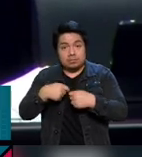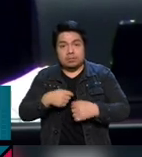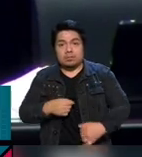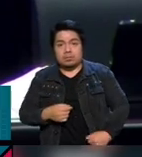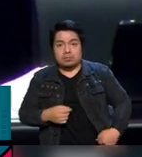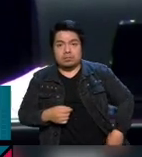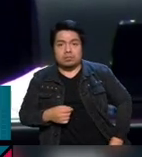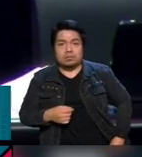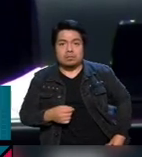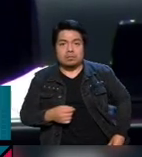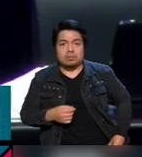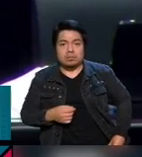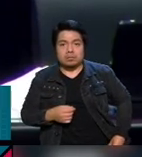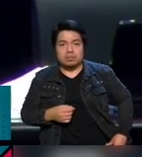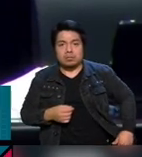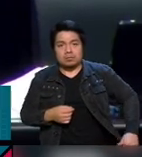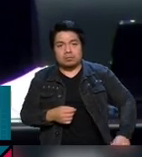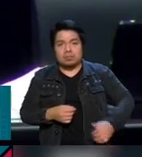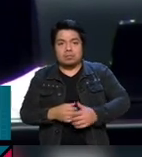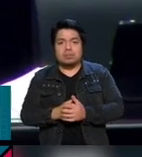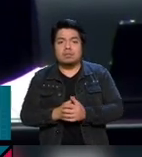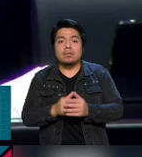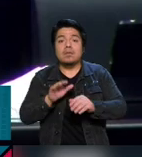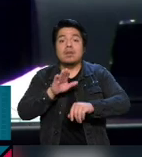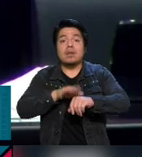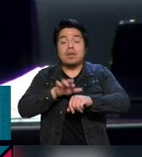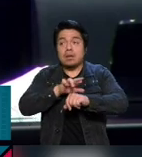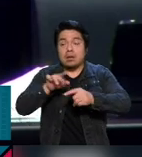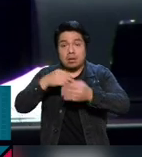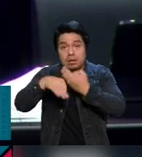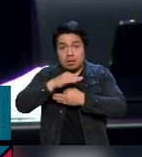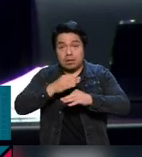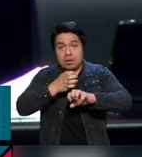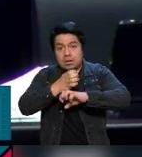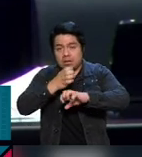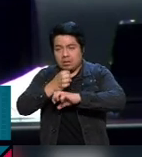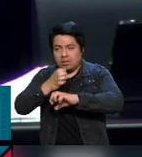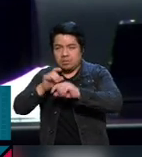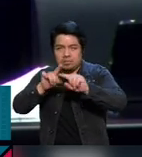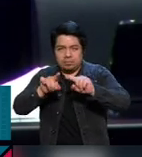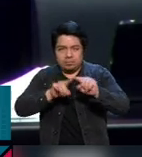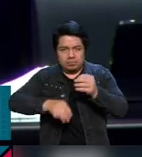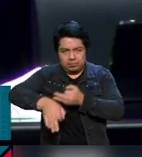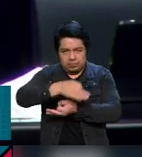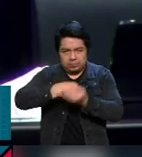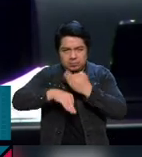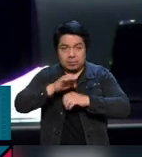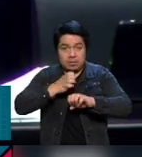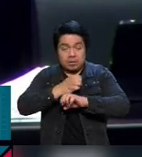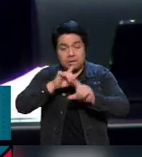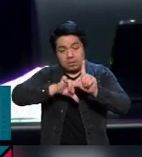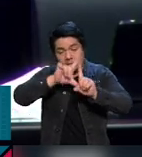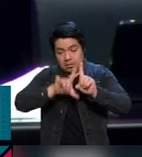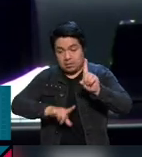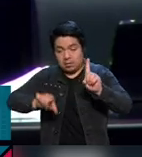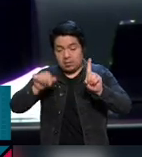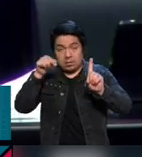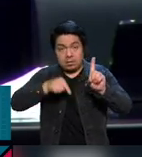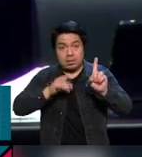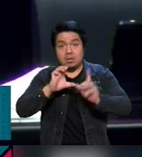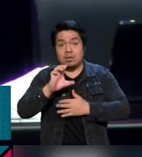Mexicanos y previa aprobación de la mayoría de las honorables legislaturas de los estados y de la Ciudad de